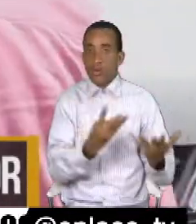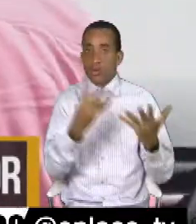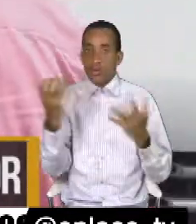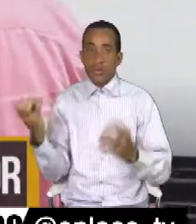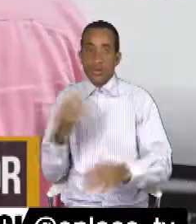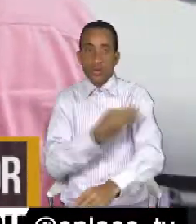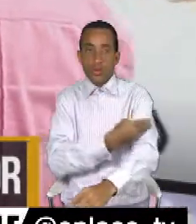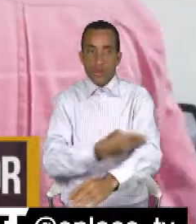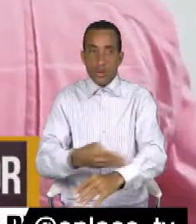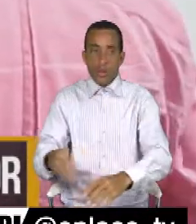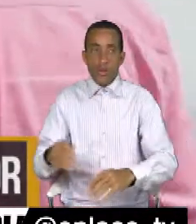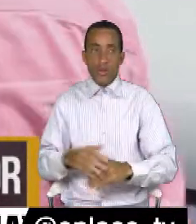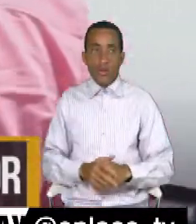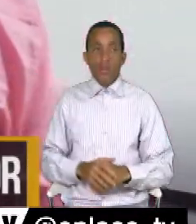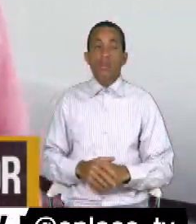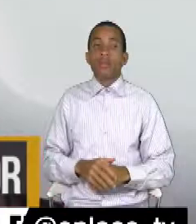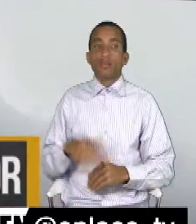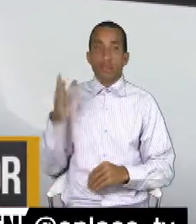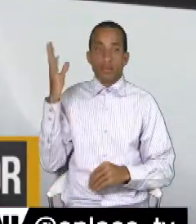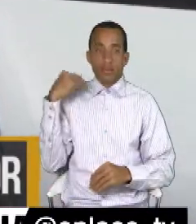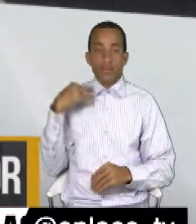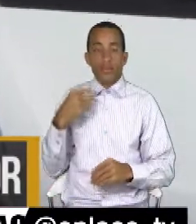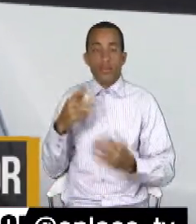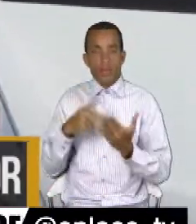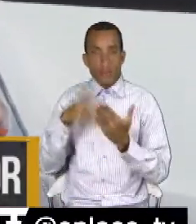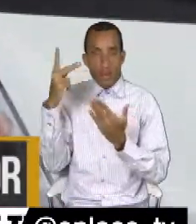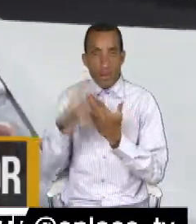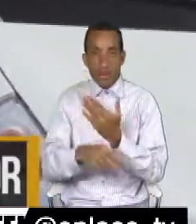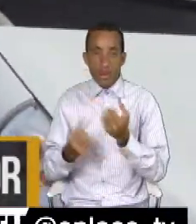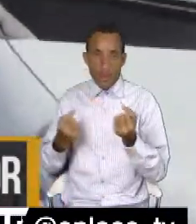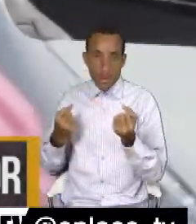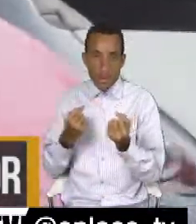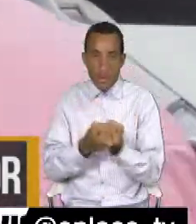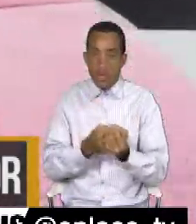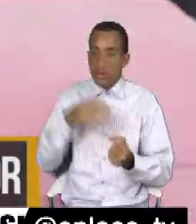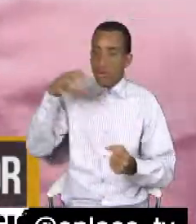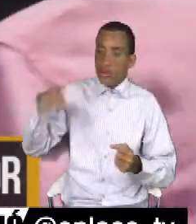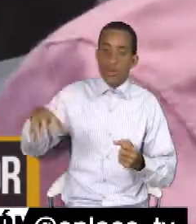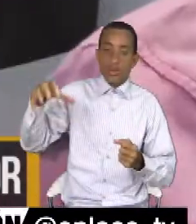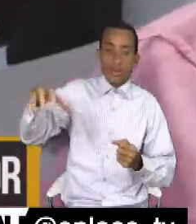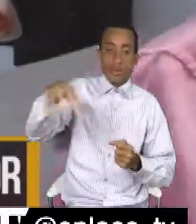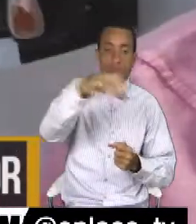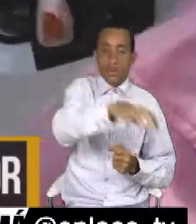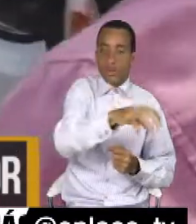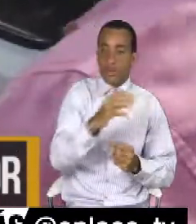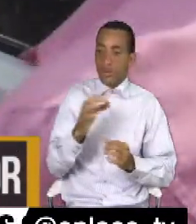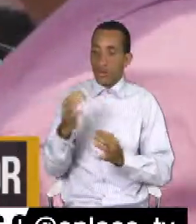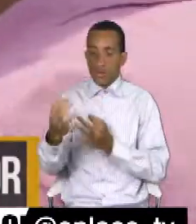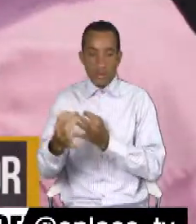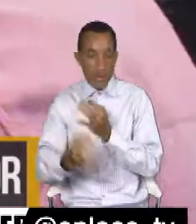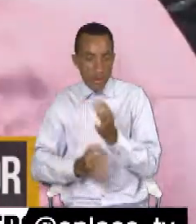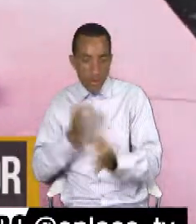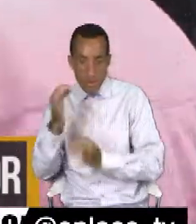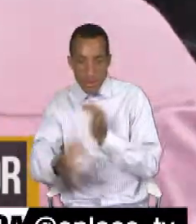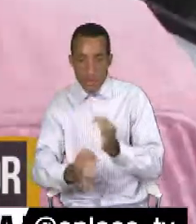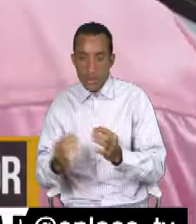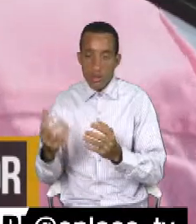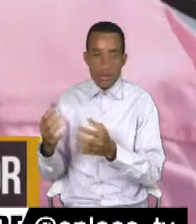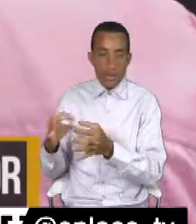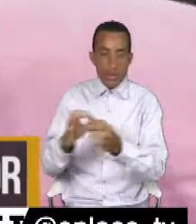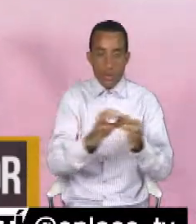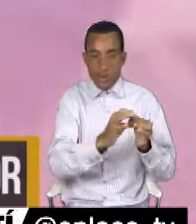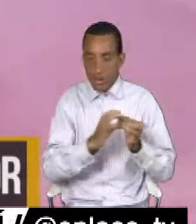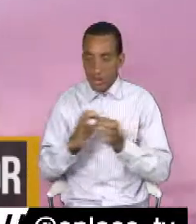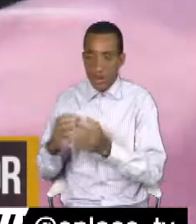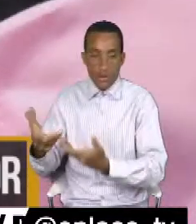y estaba contemplado en el proyecto de apoyo a los 5 organismos de seguridad y convivencia de conformidad en lo establecido en el Acuerdo 020